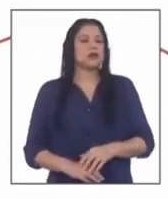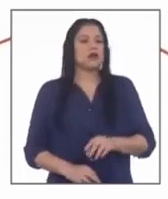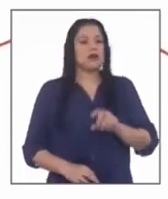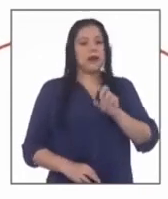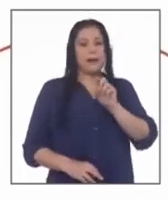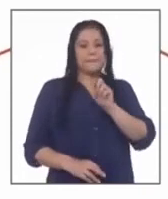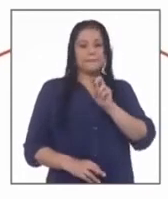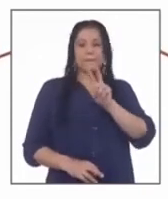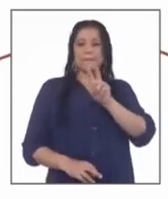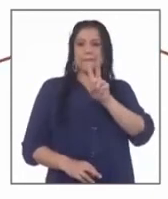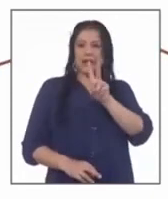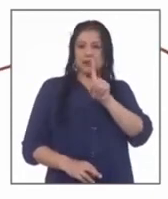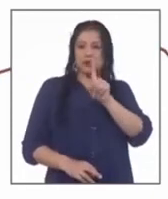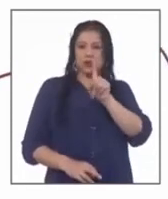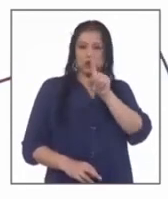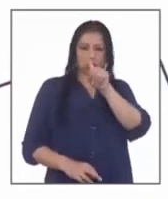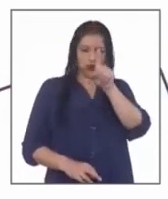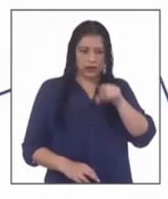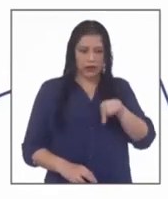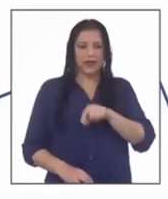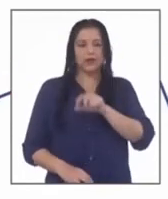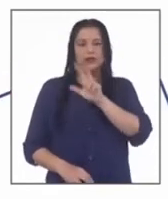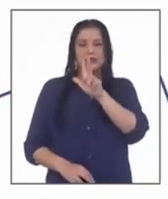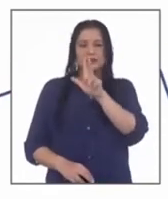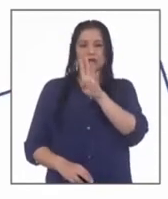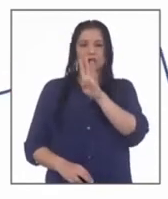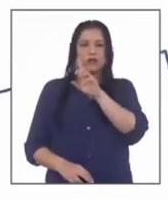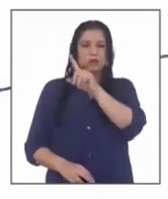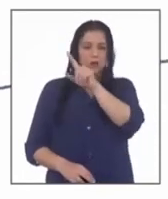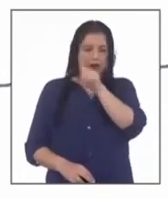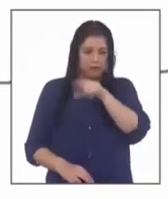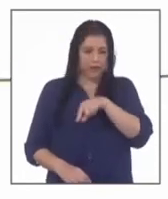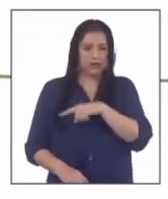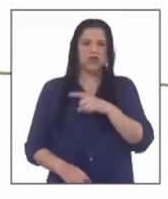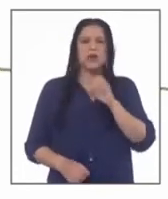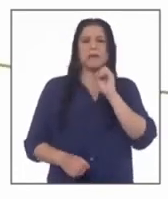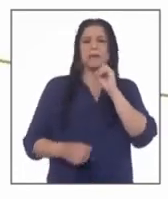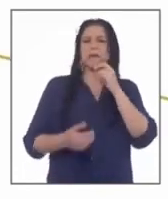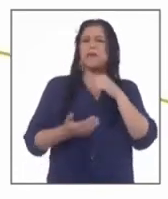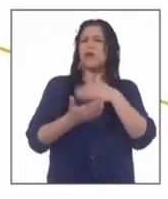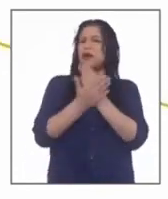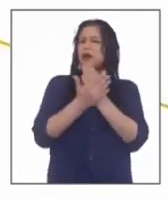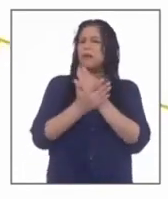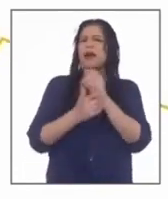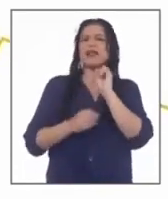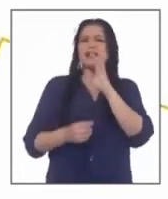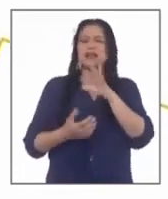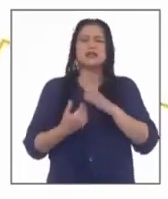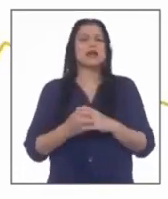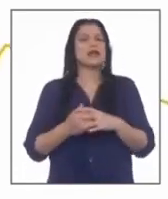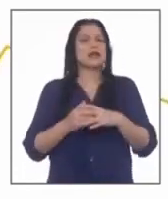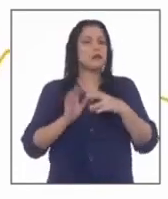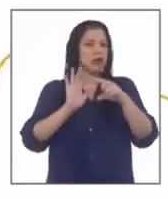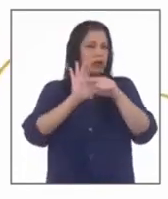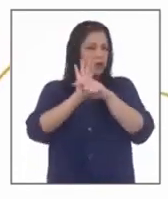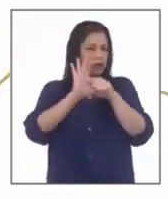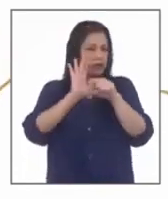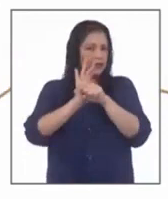abierto en 34. El problema dice que hay que restar al intervalo B, el intervalo A.